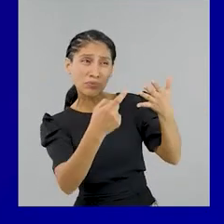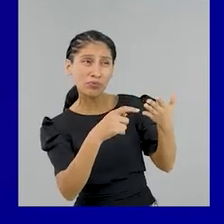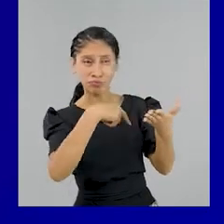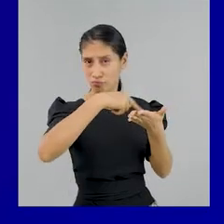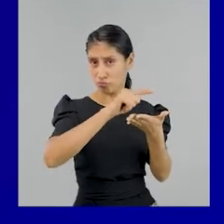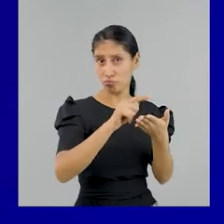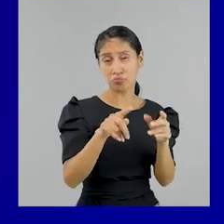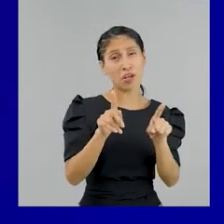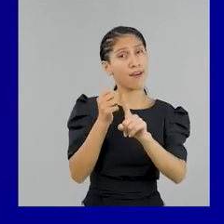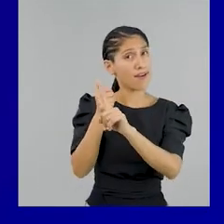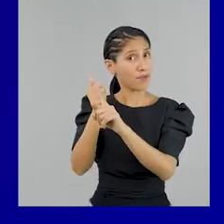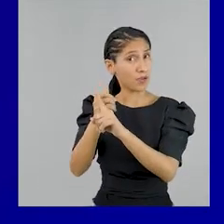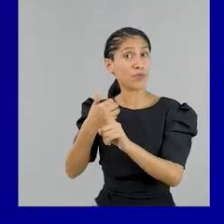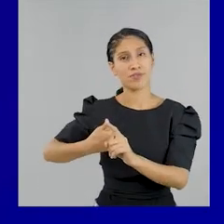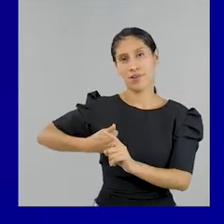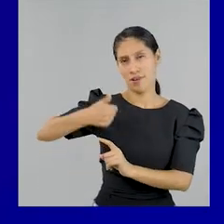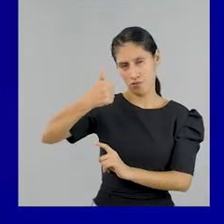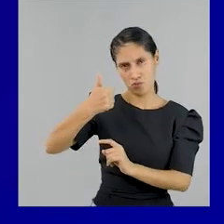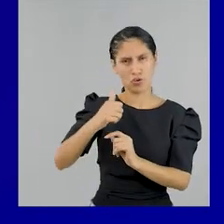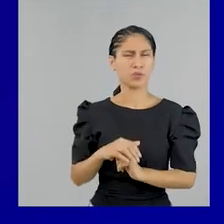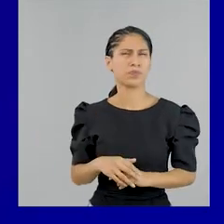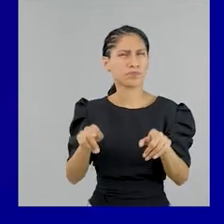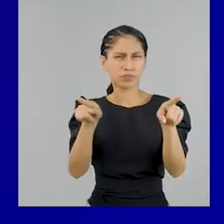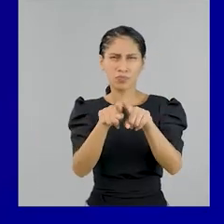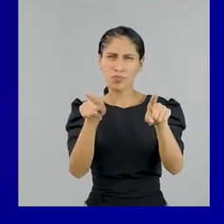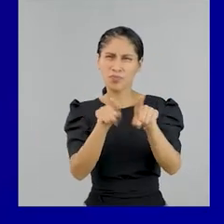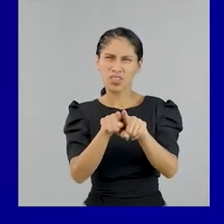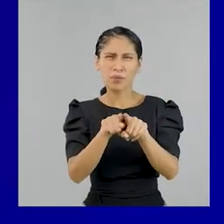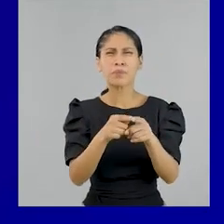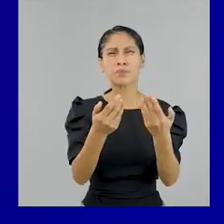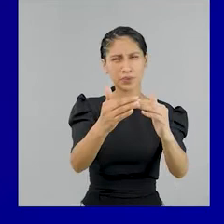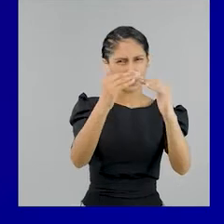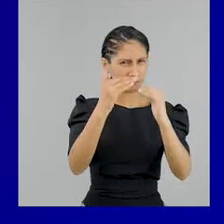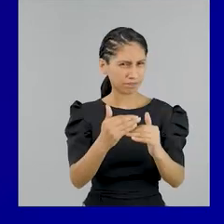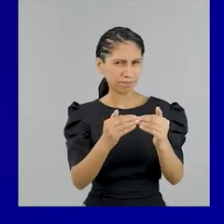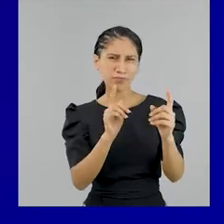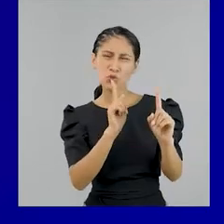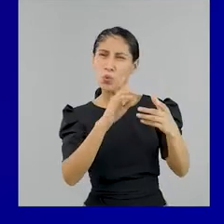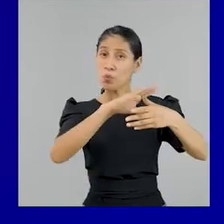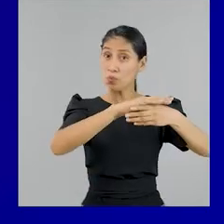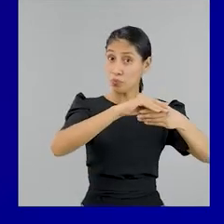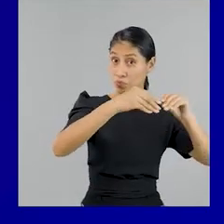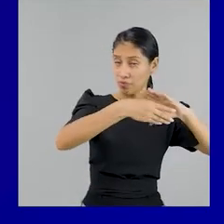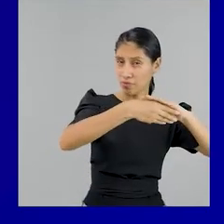tiempo. Tiene un objetivo. Un texto narrativo